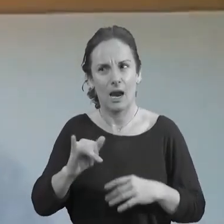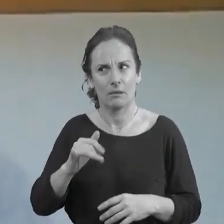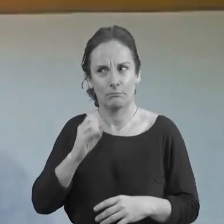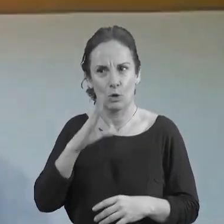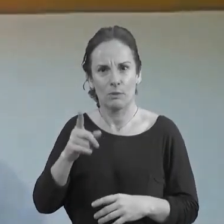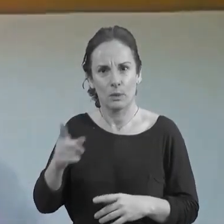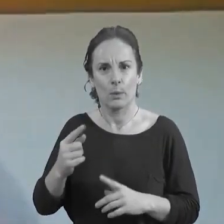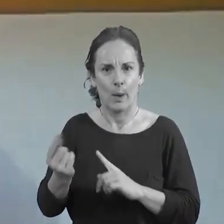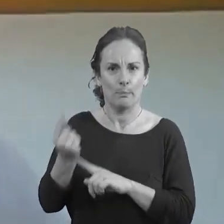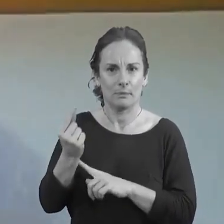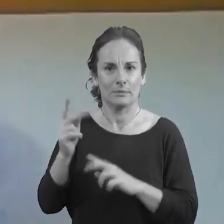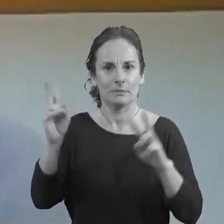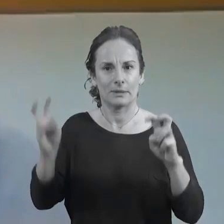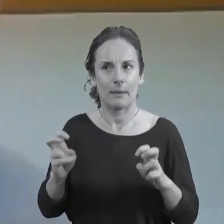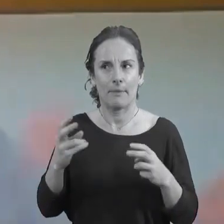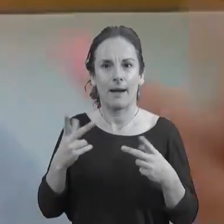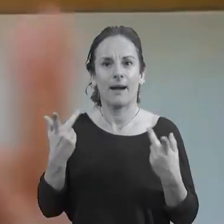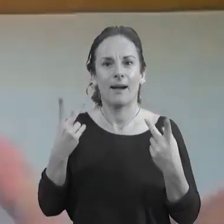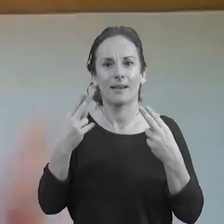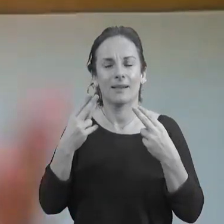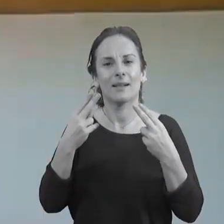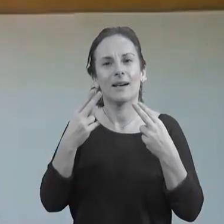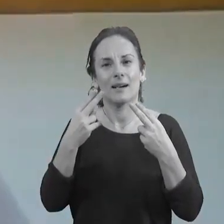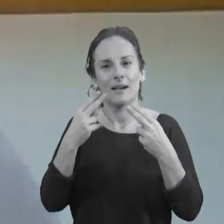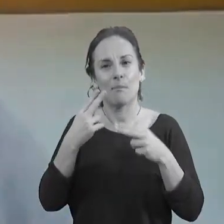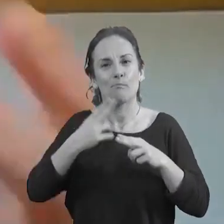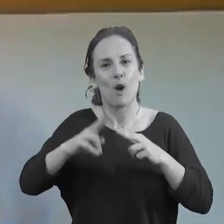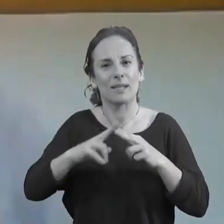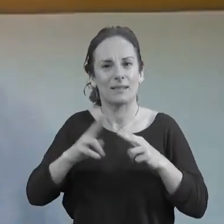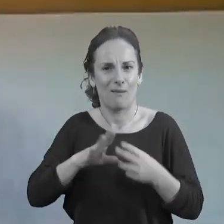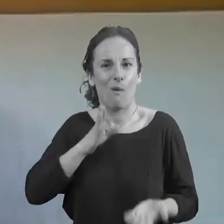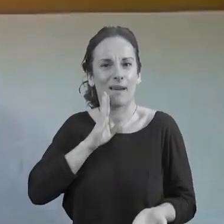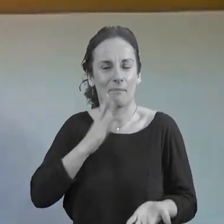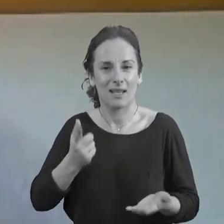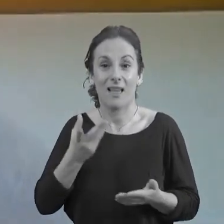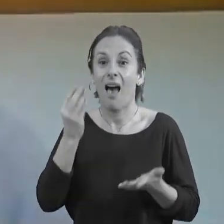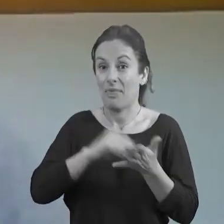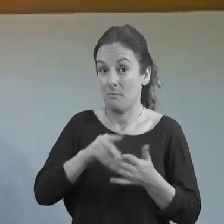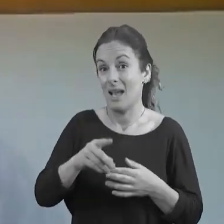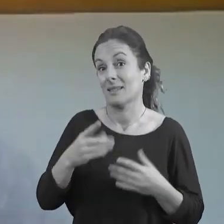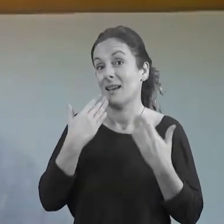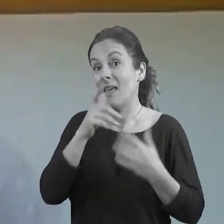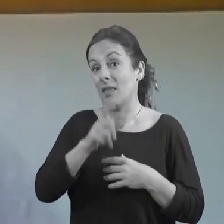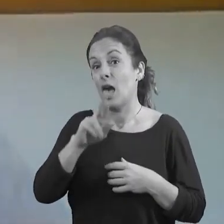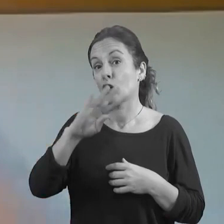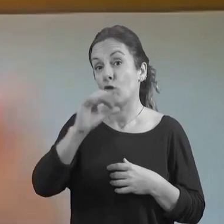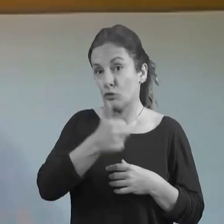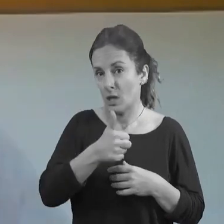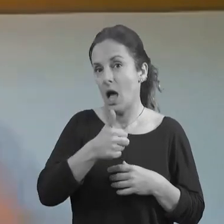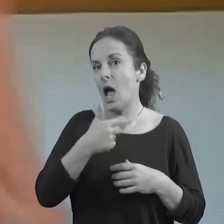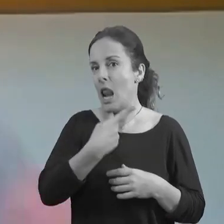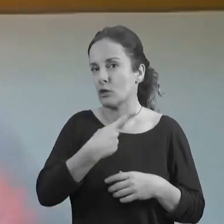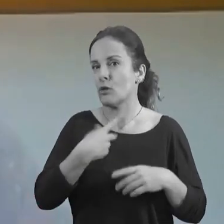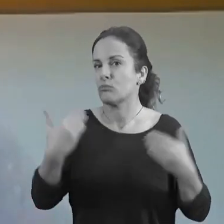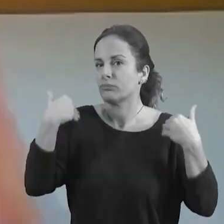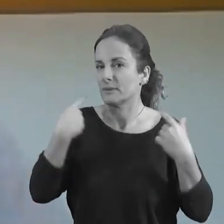torta así como, oye, que esto, y además con Rosa tenemos ahora la responsabilidad, y